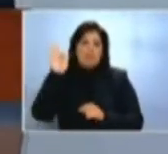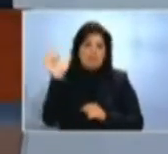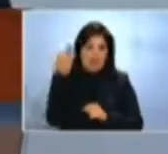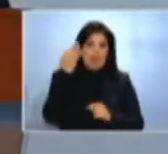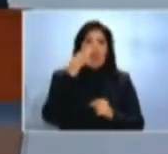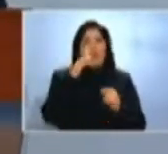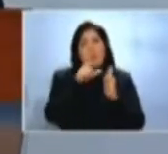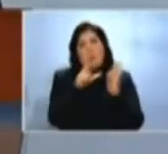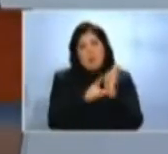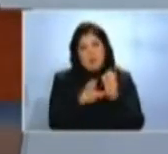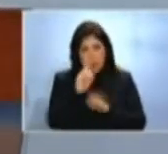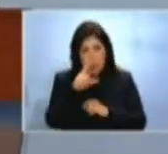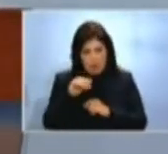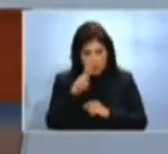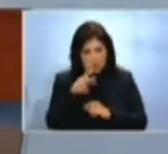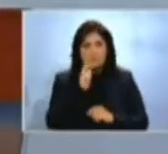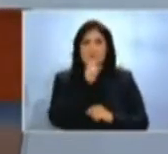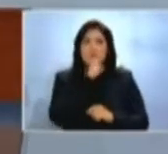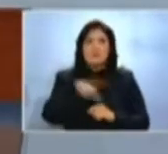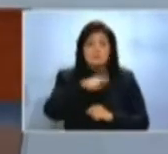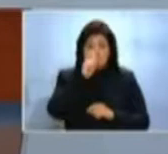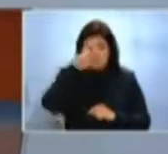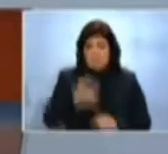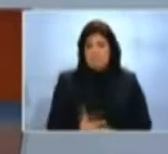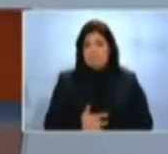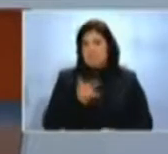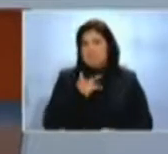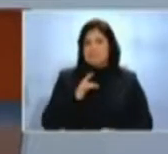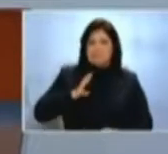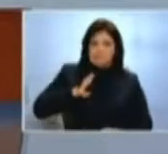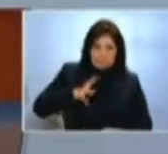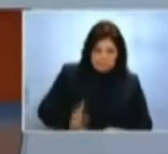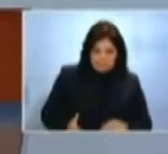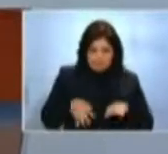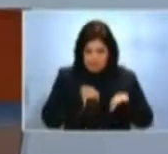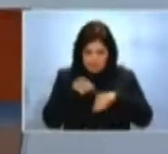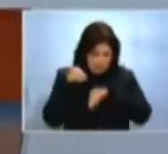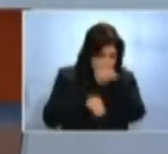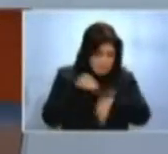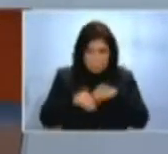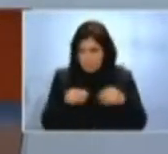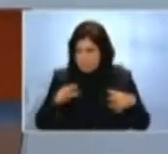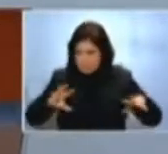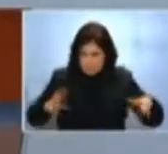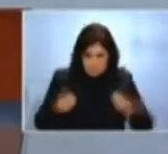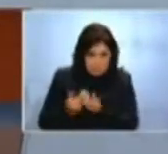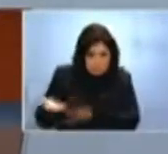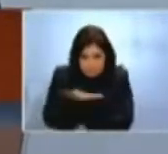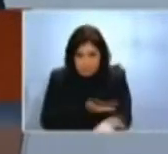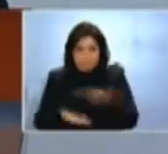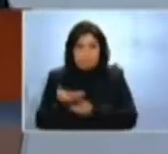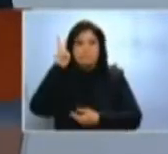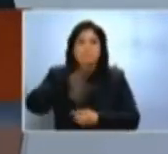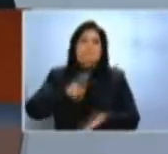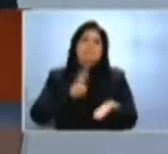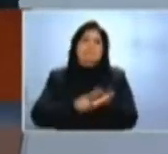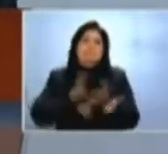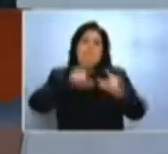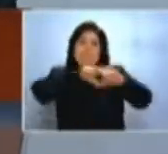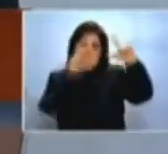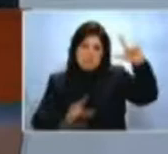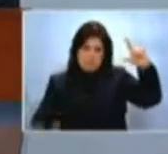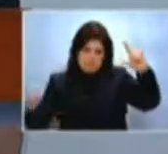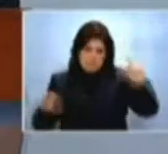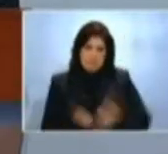de 54,264 pesos al año luego de que durante el 2014 el sueldo total anual del presidente será